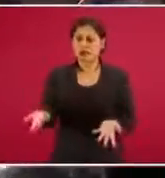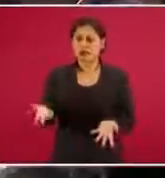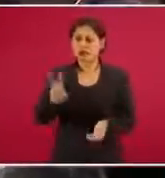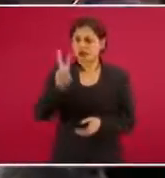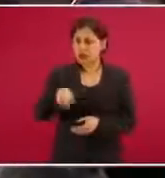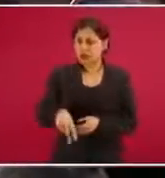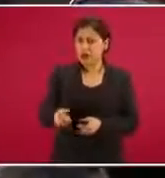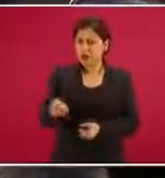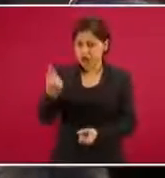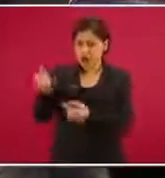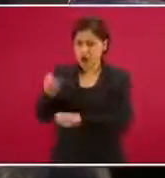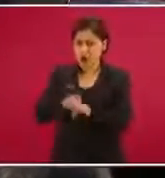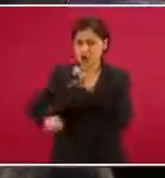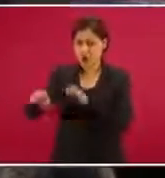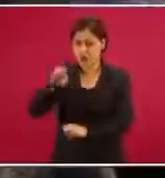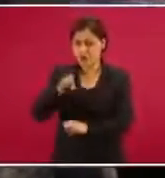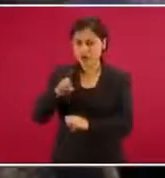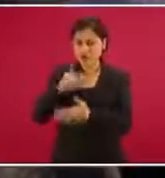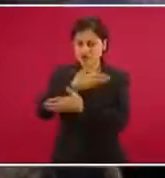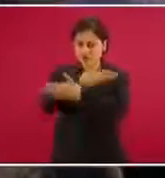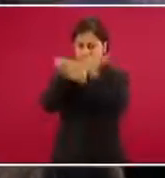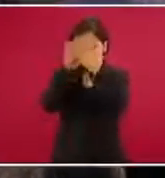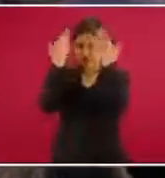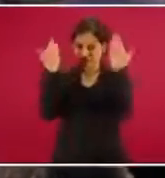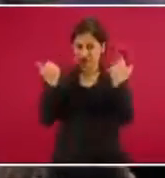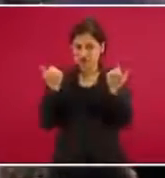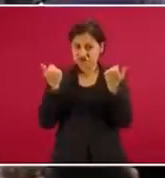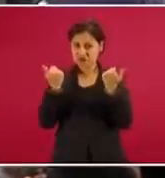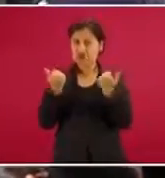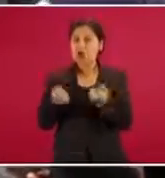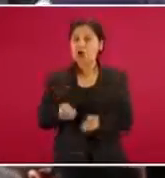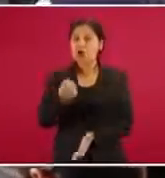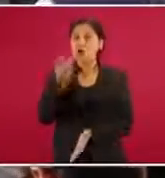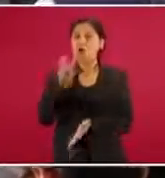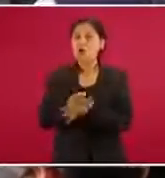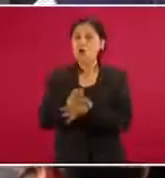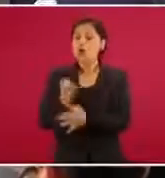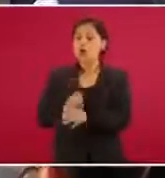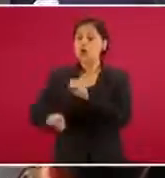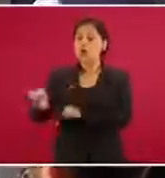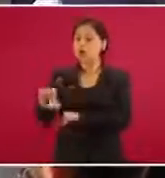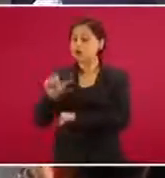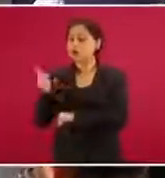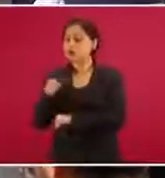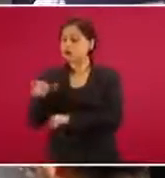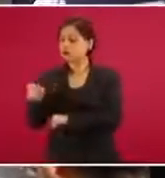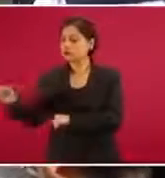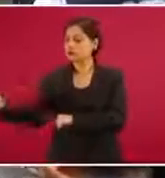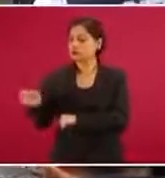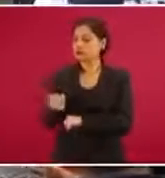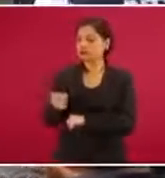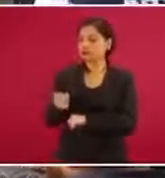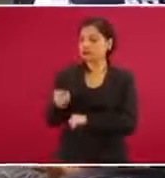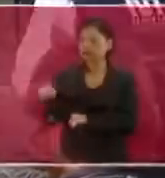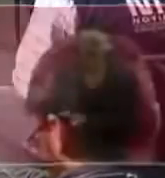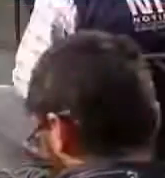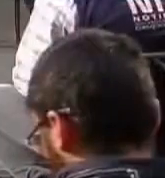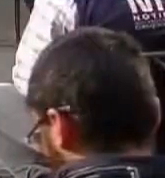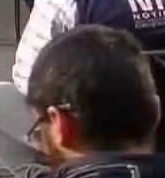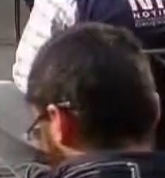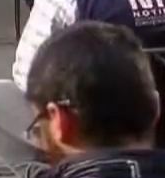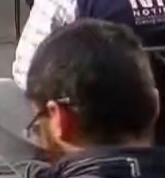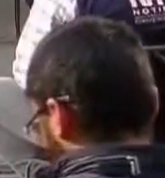se dan cuenta contratan los encargados de estos mecanismos